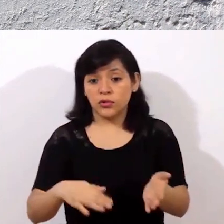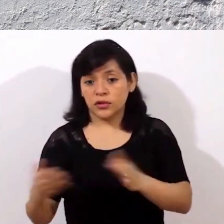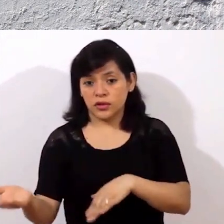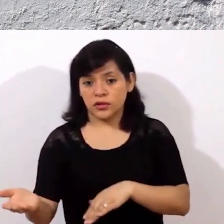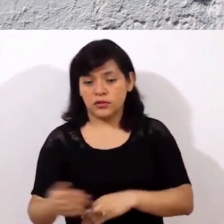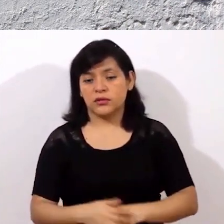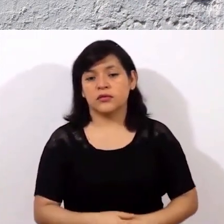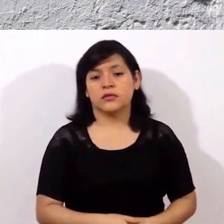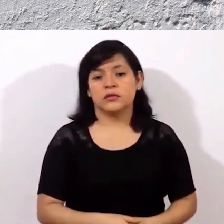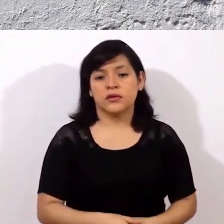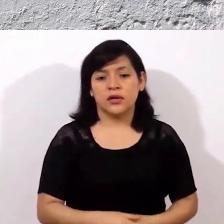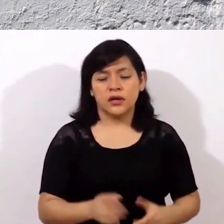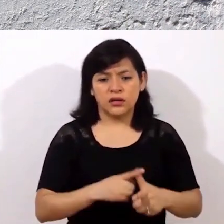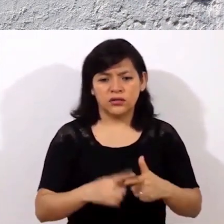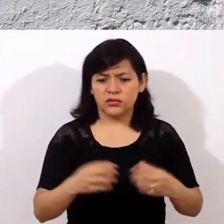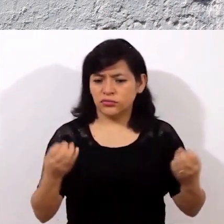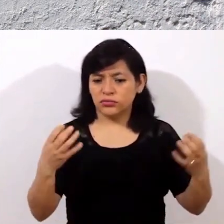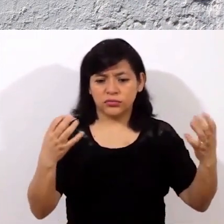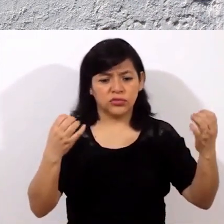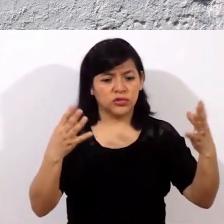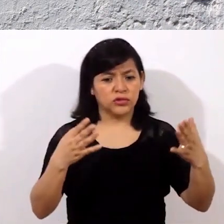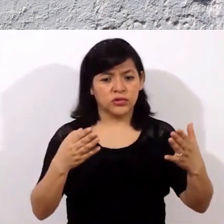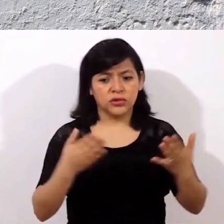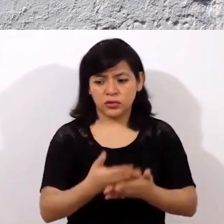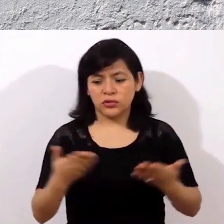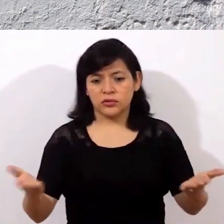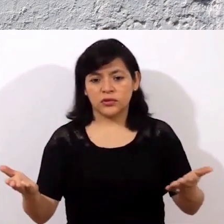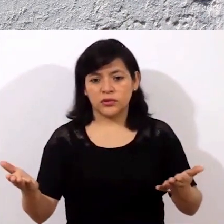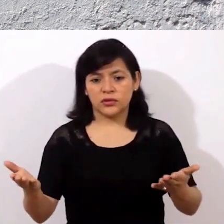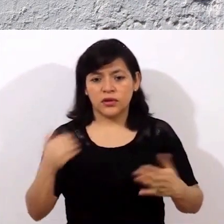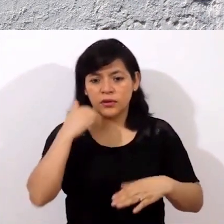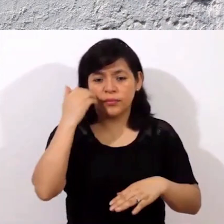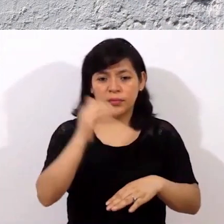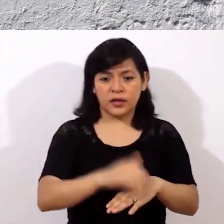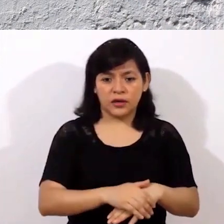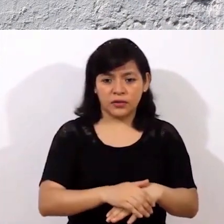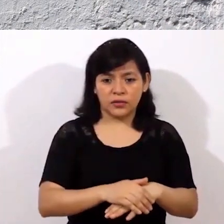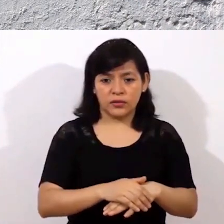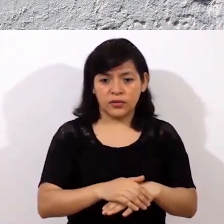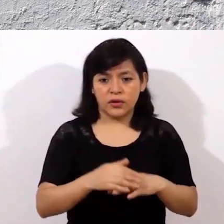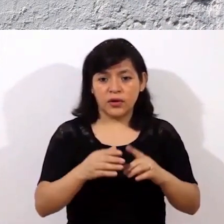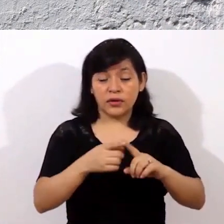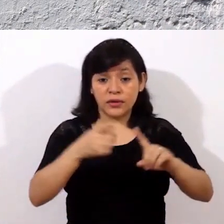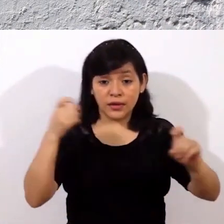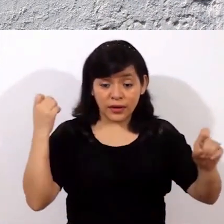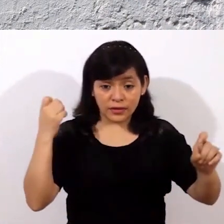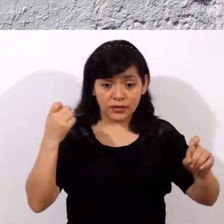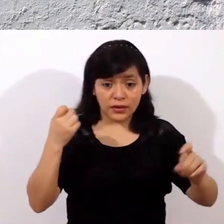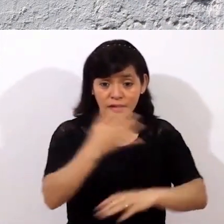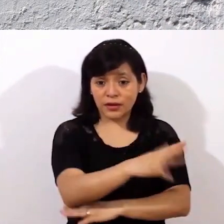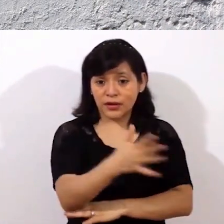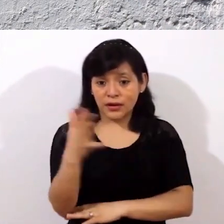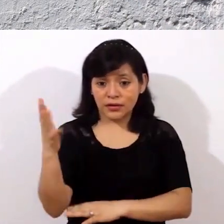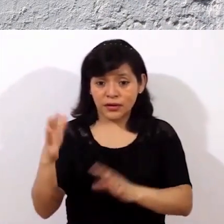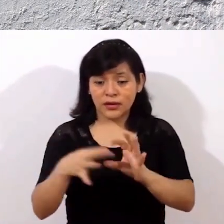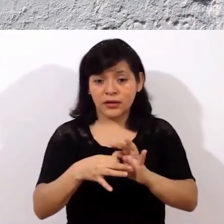hermano y amigo, ¿cuántas consecuencias trae el pecado? No solo desde el Edén. Si el Edén trajo consecuencias aún